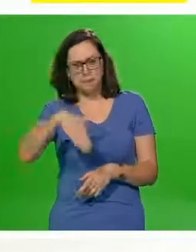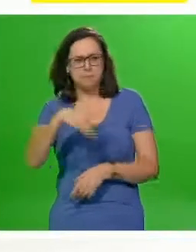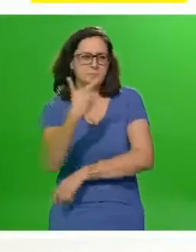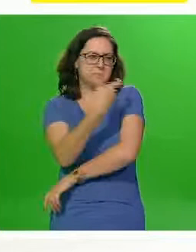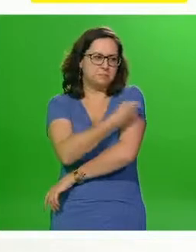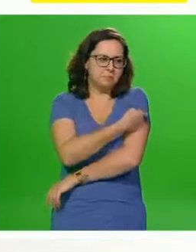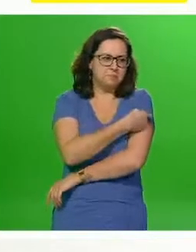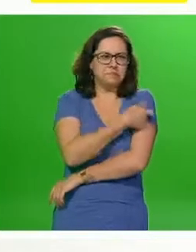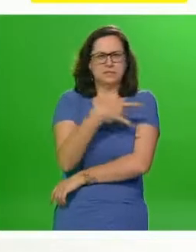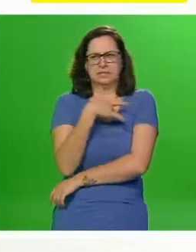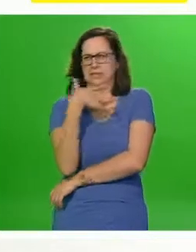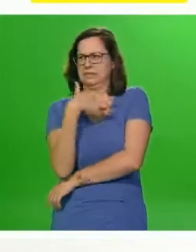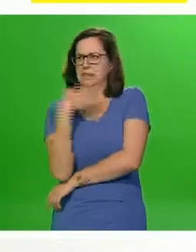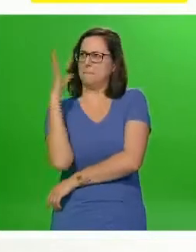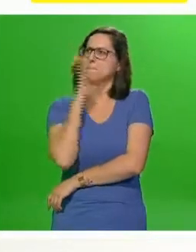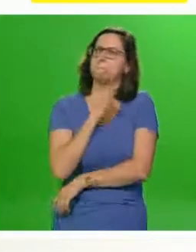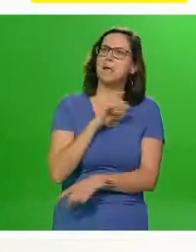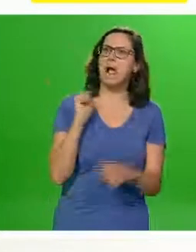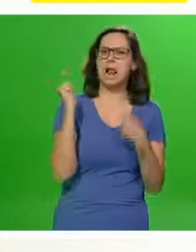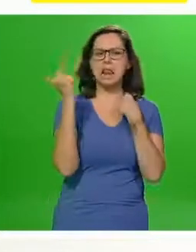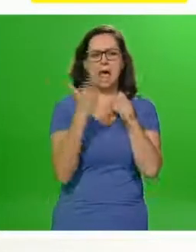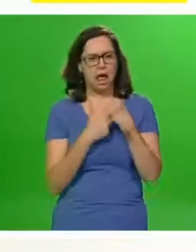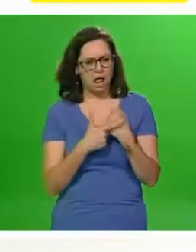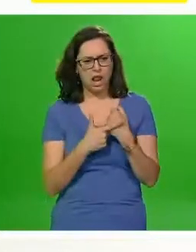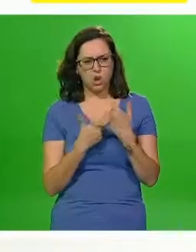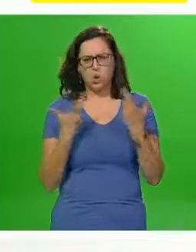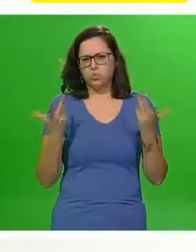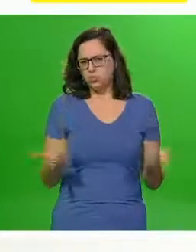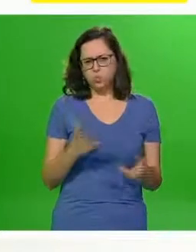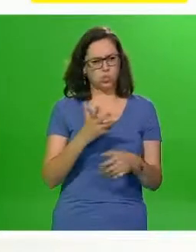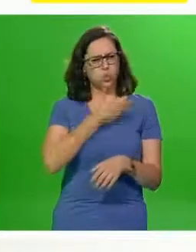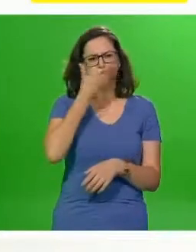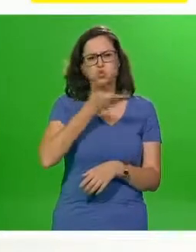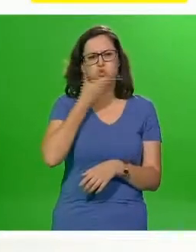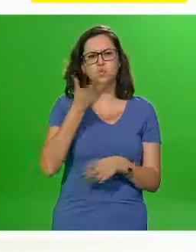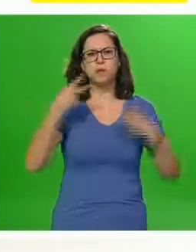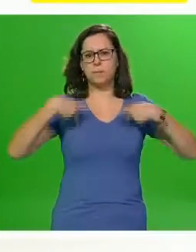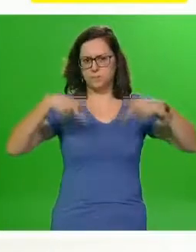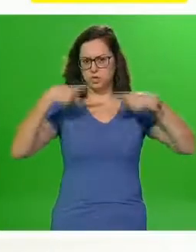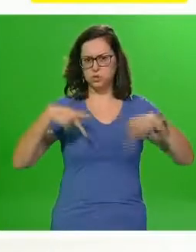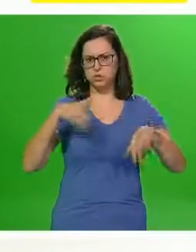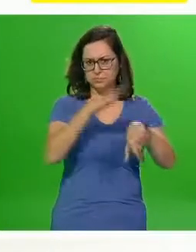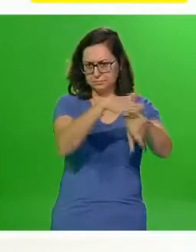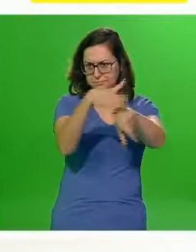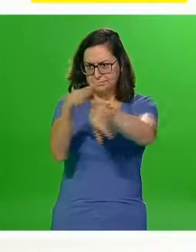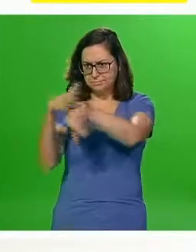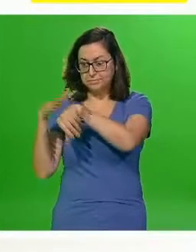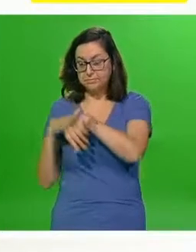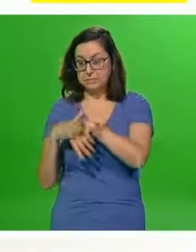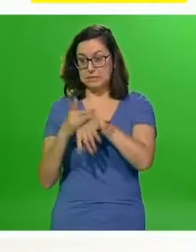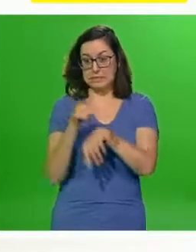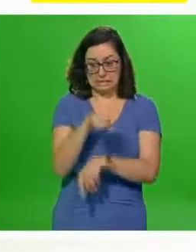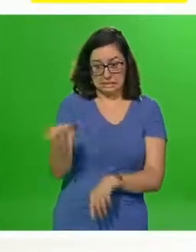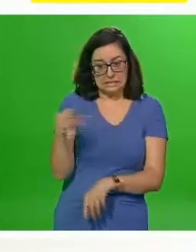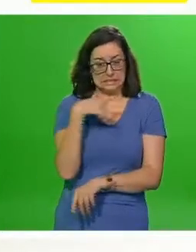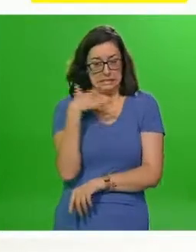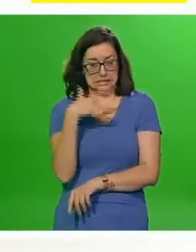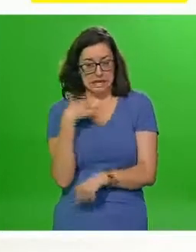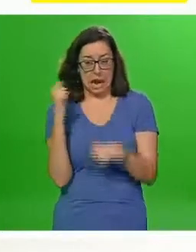jornada de vacunación, dentro de lo que se les comunica a las personas que se vacunan, es que cualquier